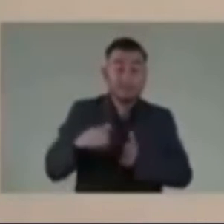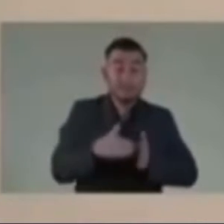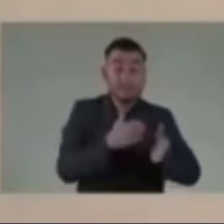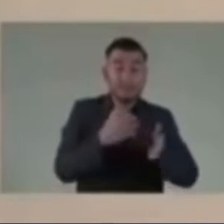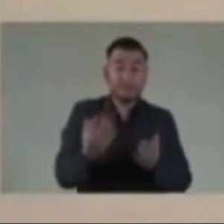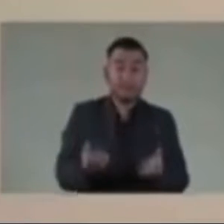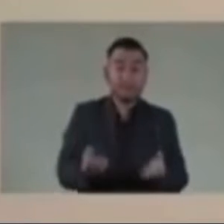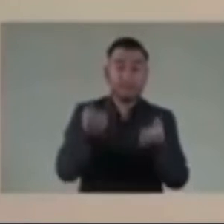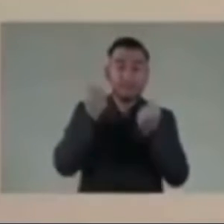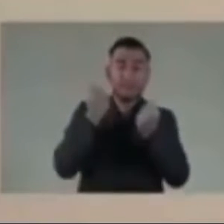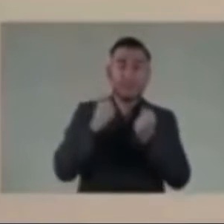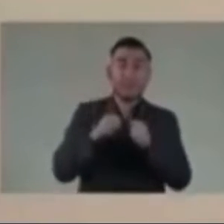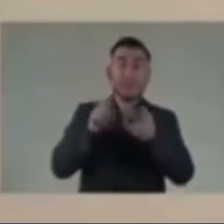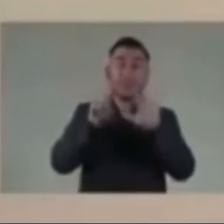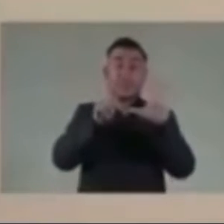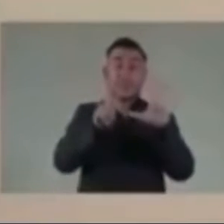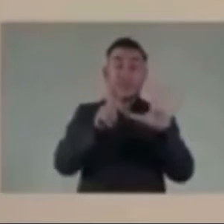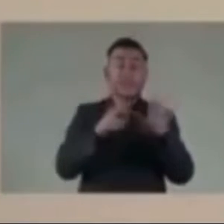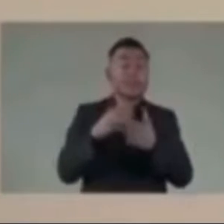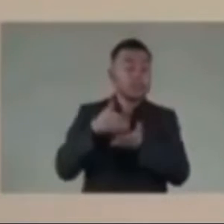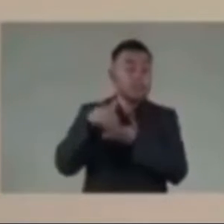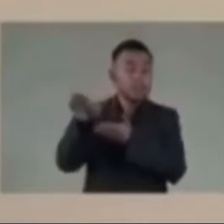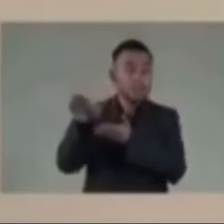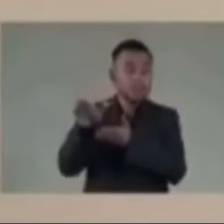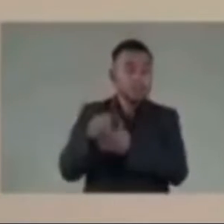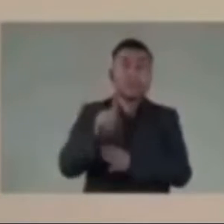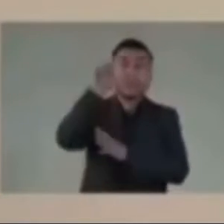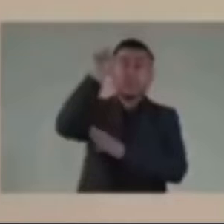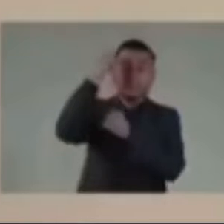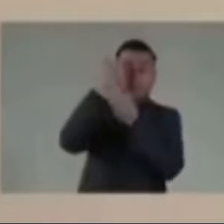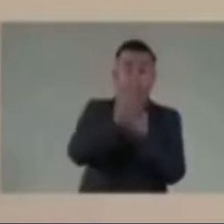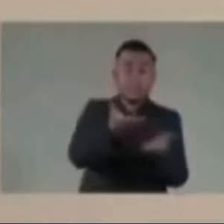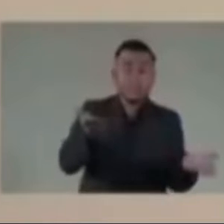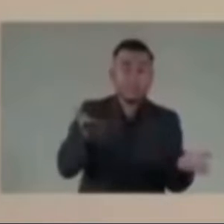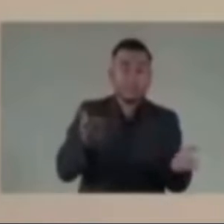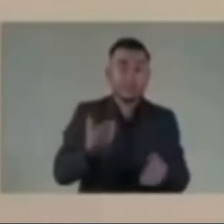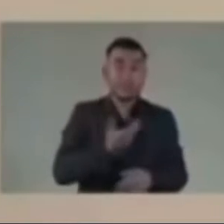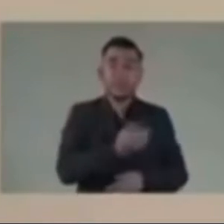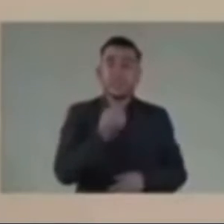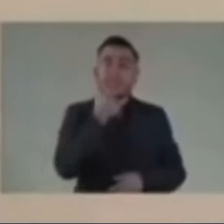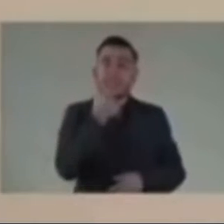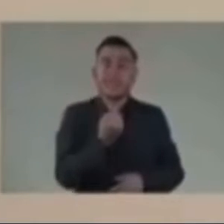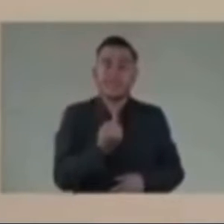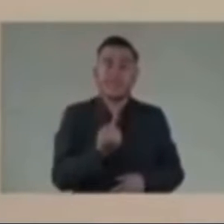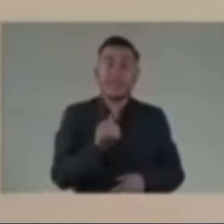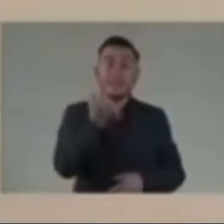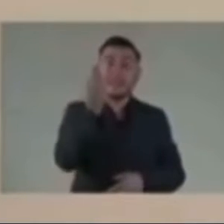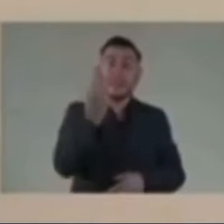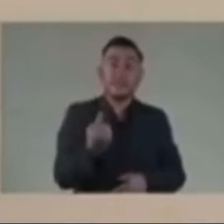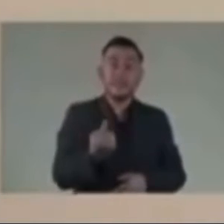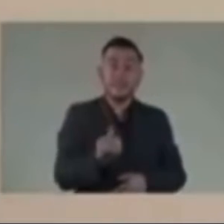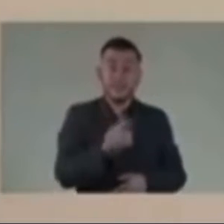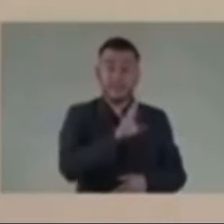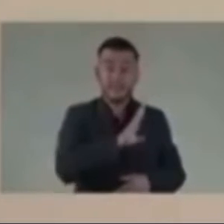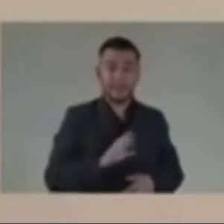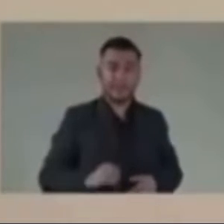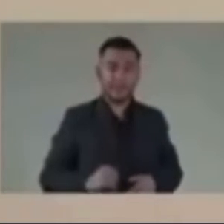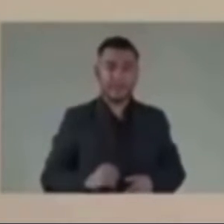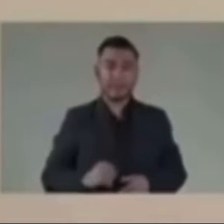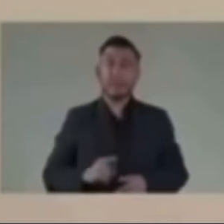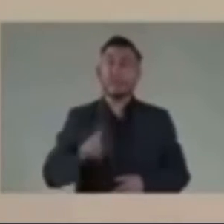mal, por siete se tendrán que ir. Él bendecirá tus graneros y sobre todo aquello que cualquier salvadoreño ponga su